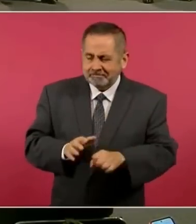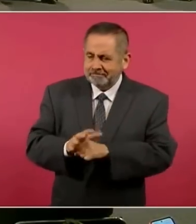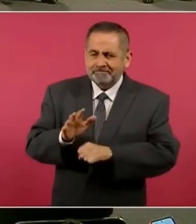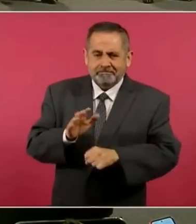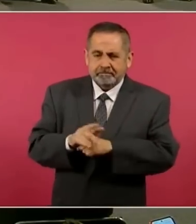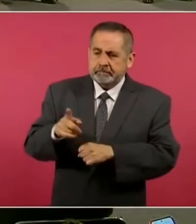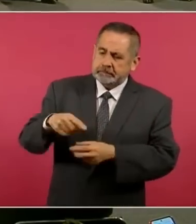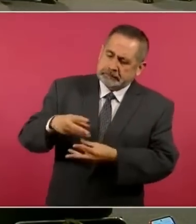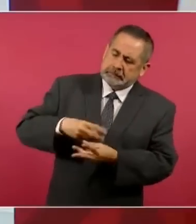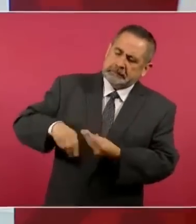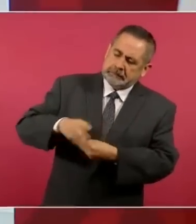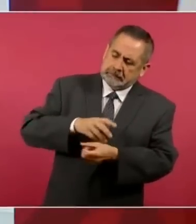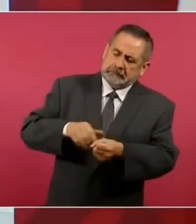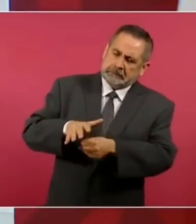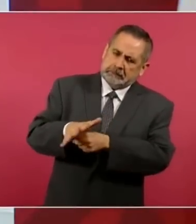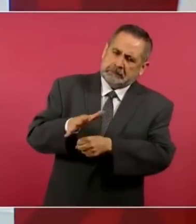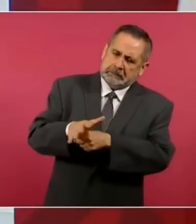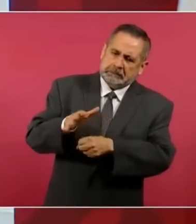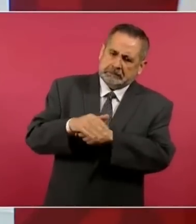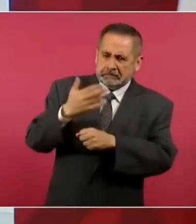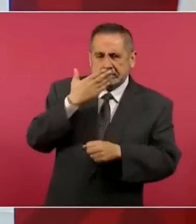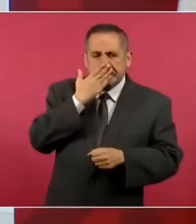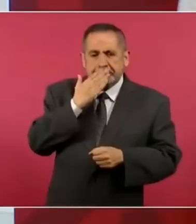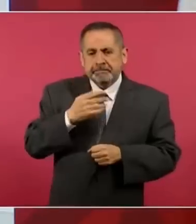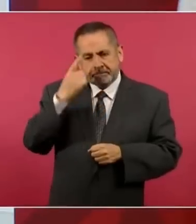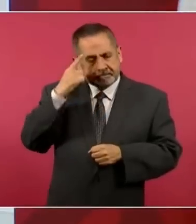ingresos básicos para